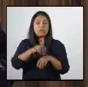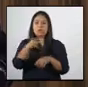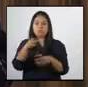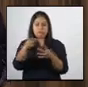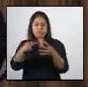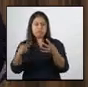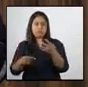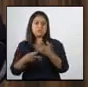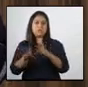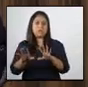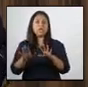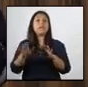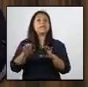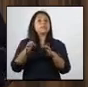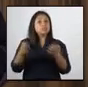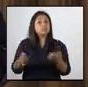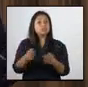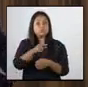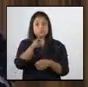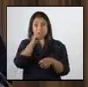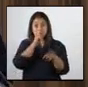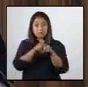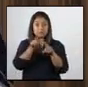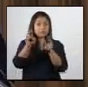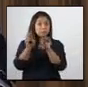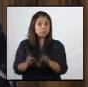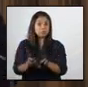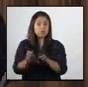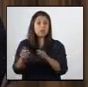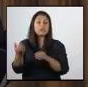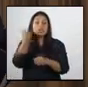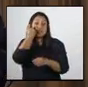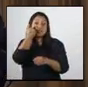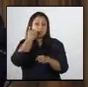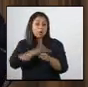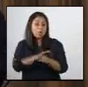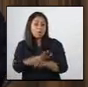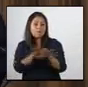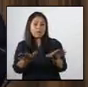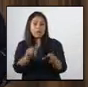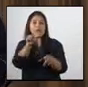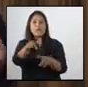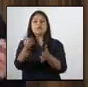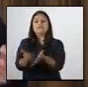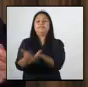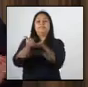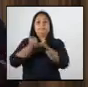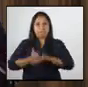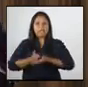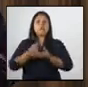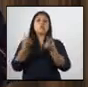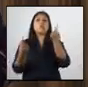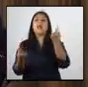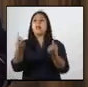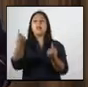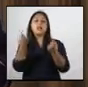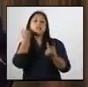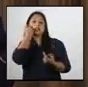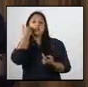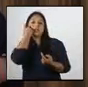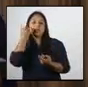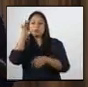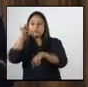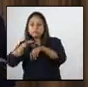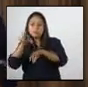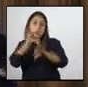influencia que además de las personas infectadas de coronavirus y estas pruebas nos servirán para determinar que los está afectando y podamos